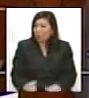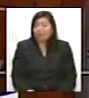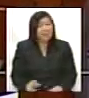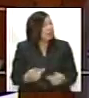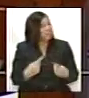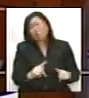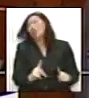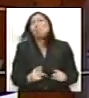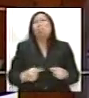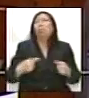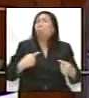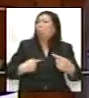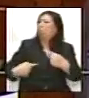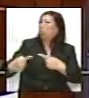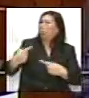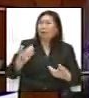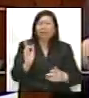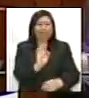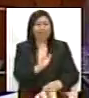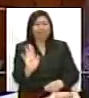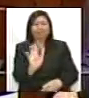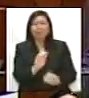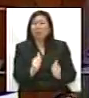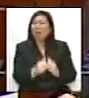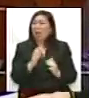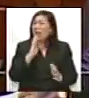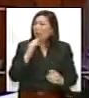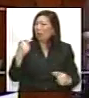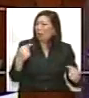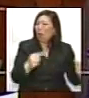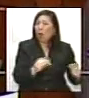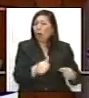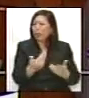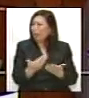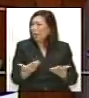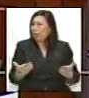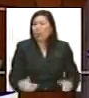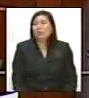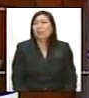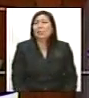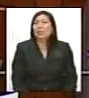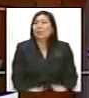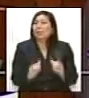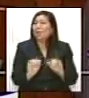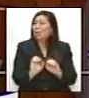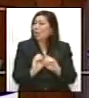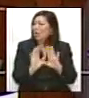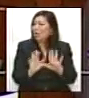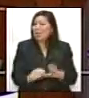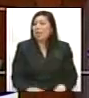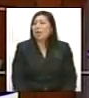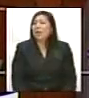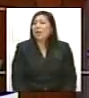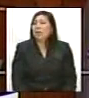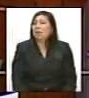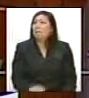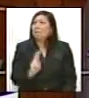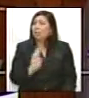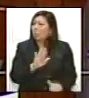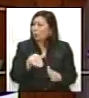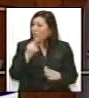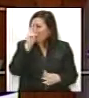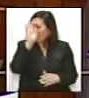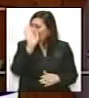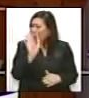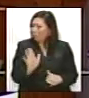permita que se distorsiona el tema ni con quejas ni con otras cosas porque lo que ha quedado claro presidenta ha sido visto por todo el país